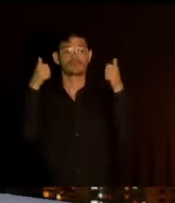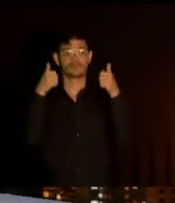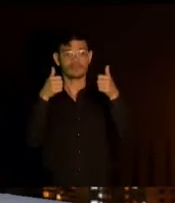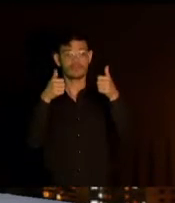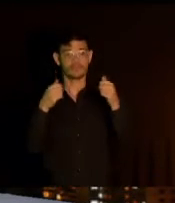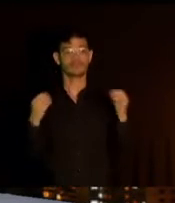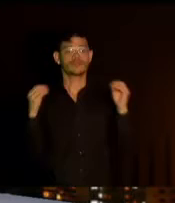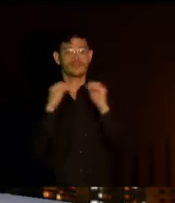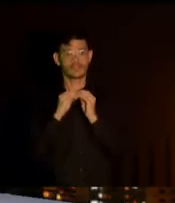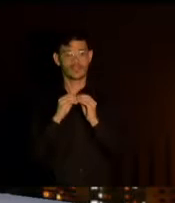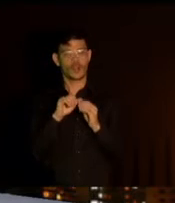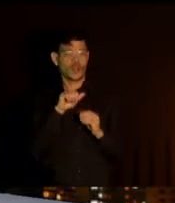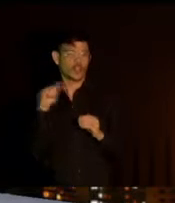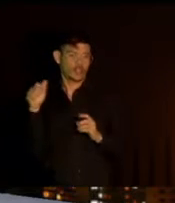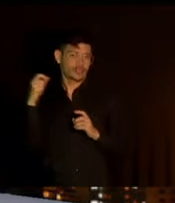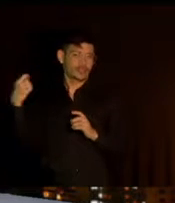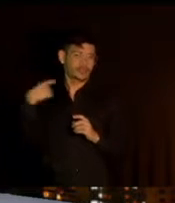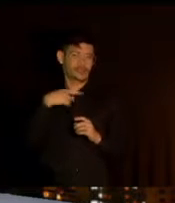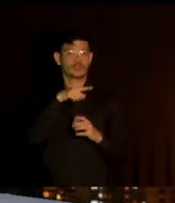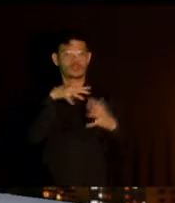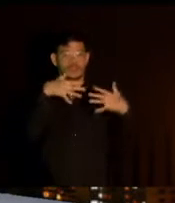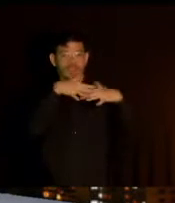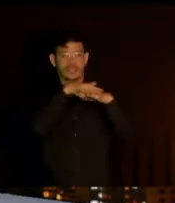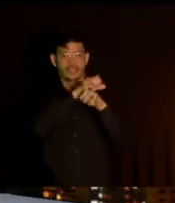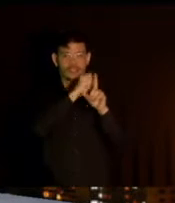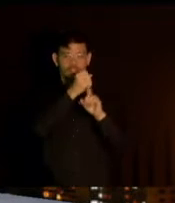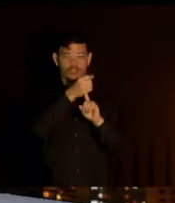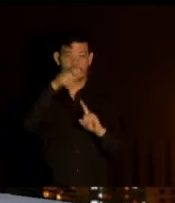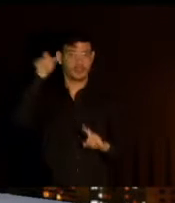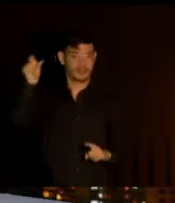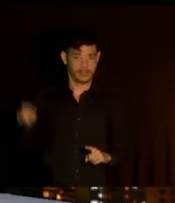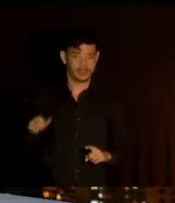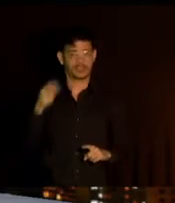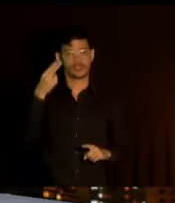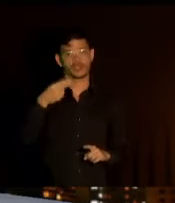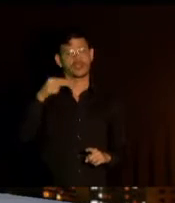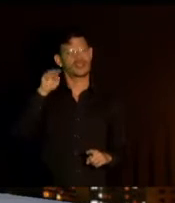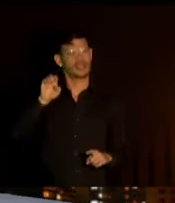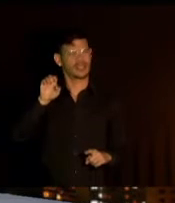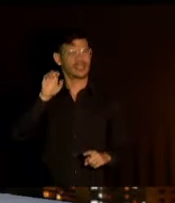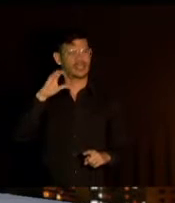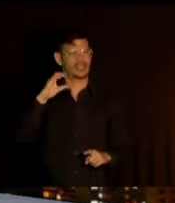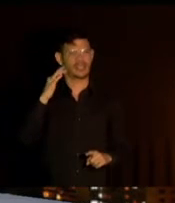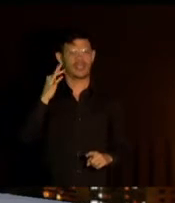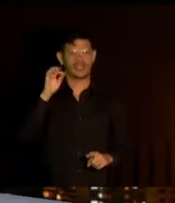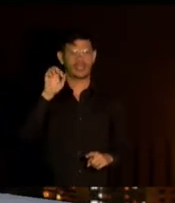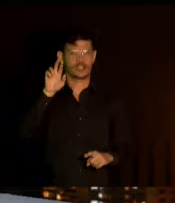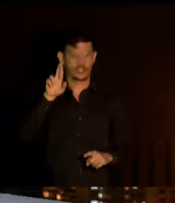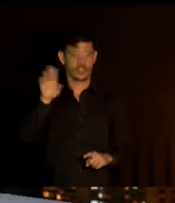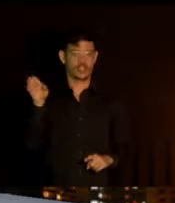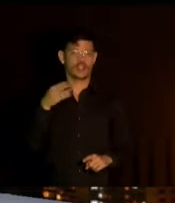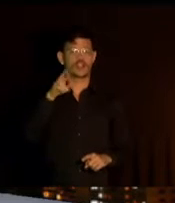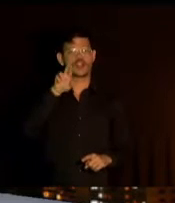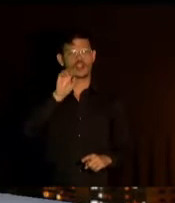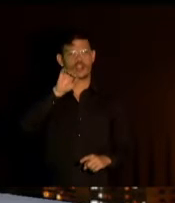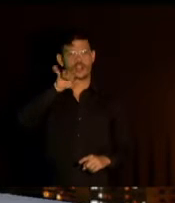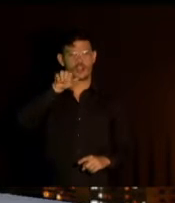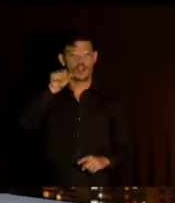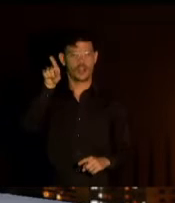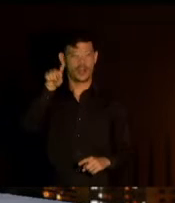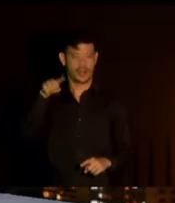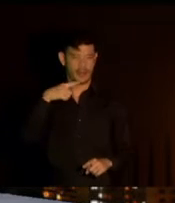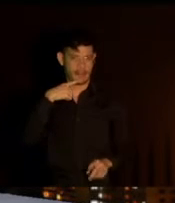llega a través de nuestras redes sociales. Héctor Rojas, ¿es verdad que si se crean las federaciones de